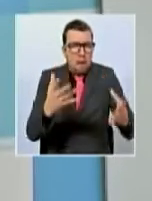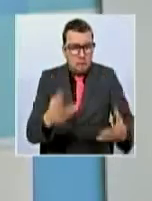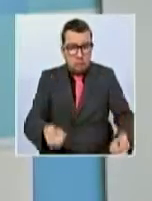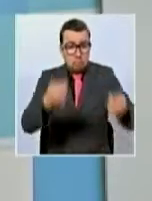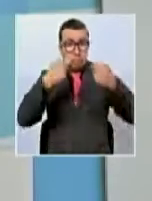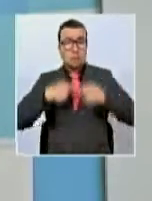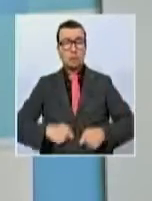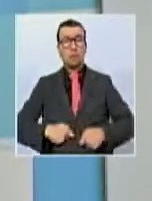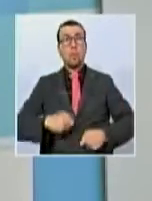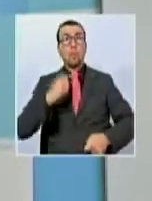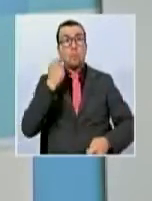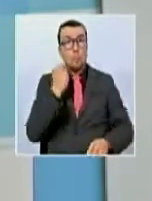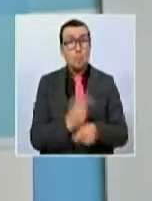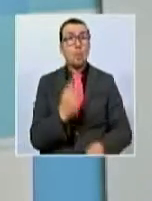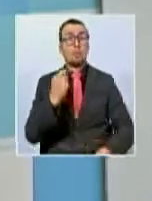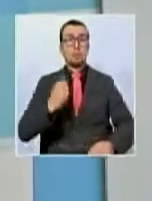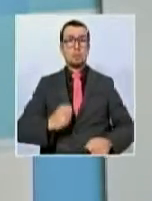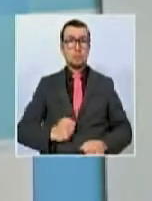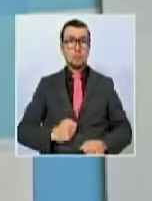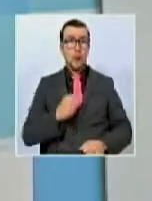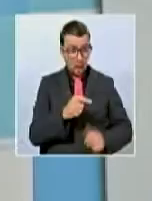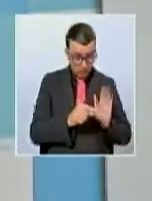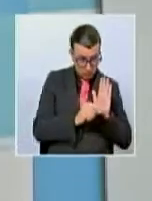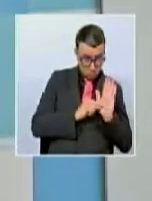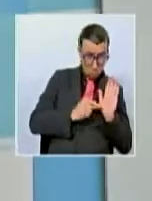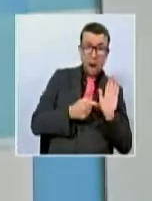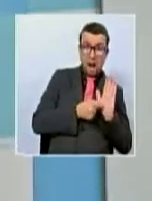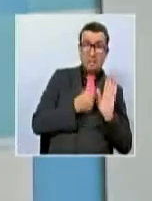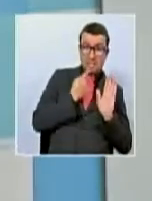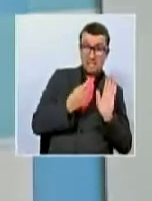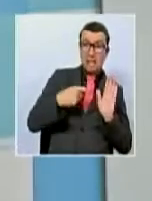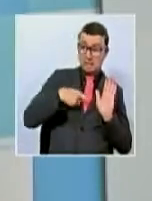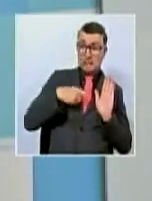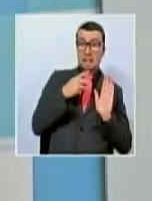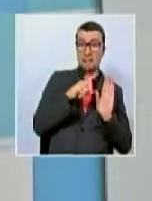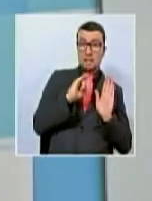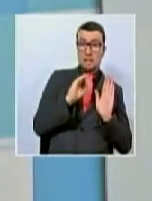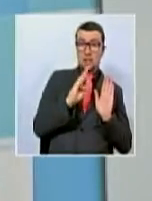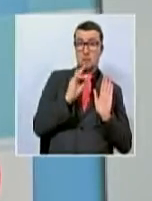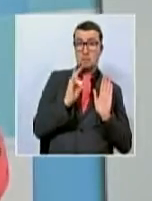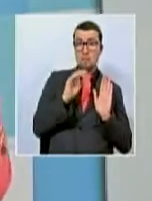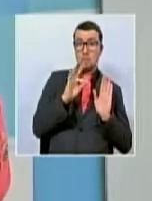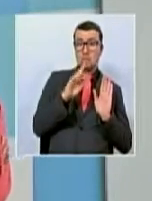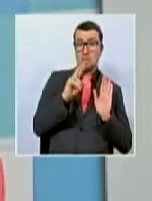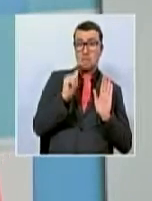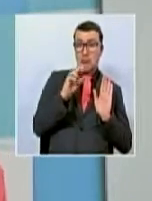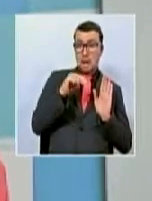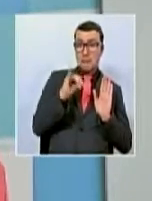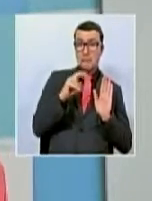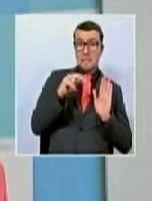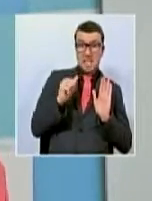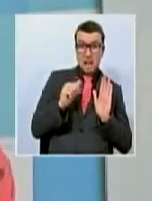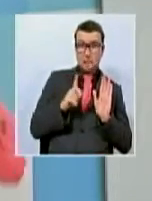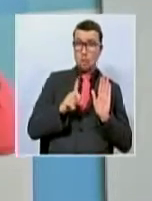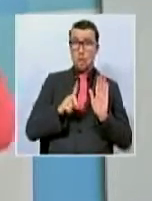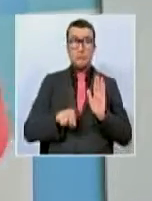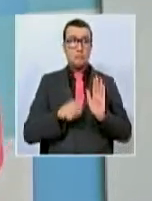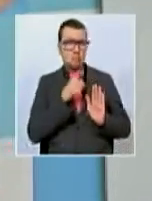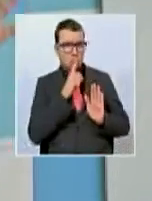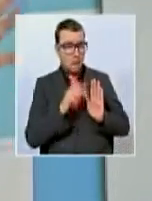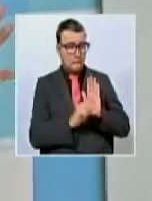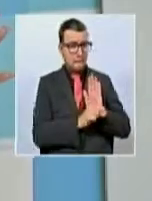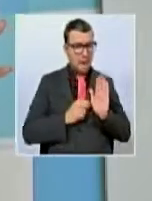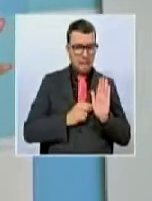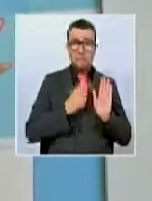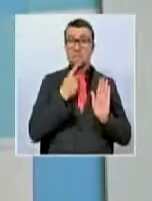Los productos no lo declaran en la etiqueta el ingrediente que tienen. Lo tienen, como se dice, escondidita la sibutramina, ponen